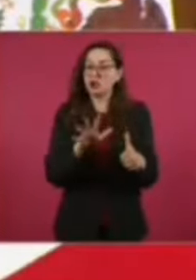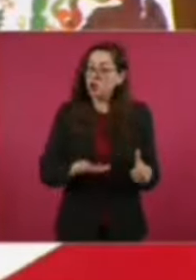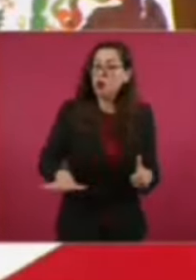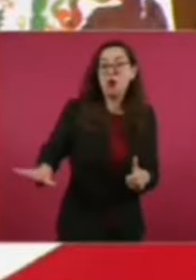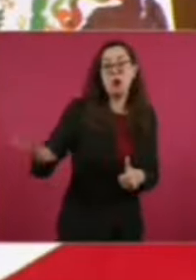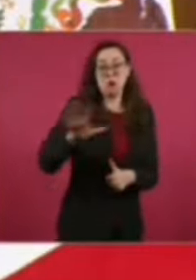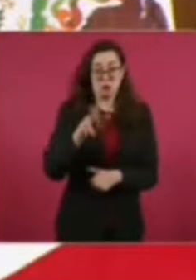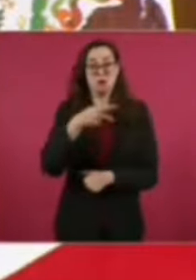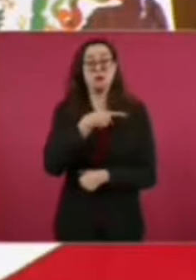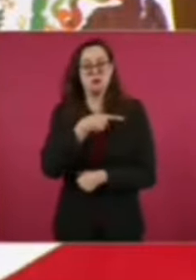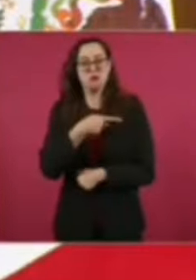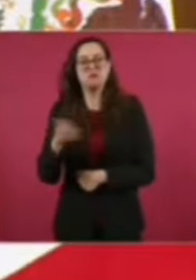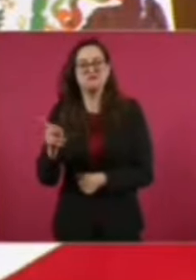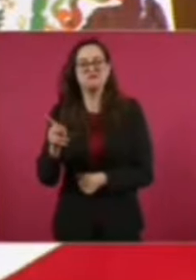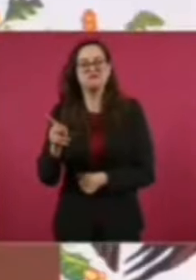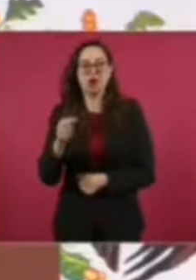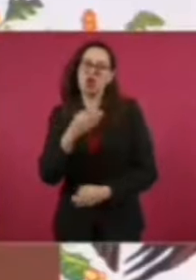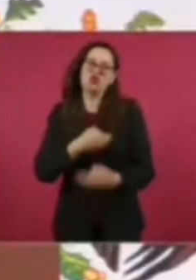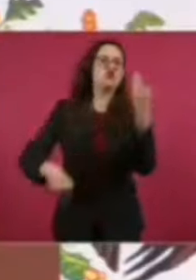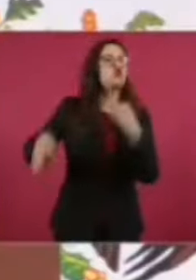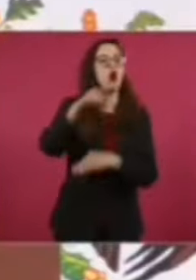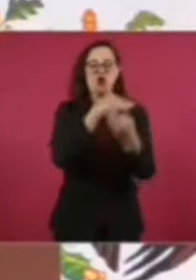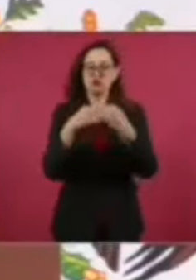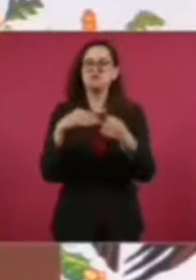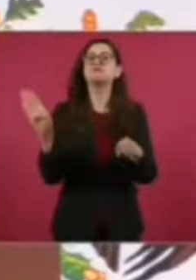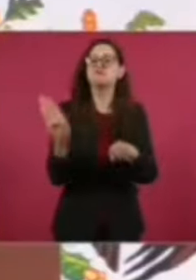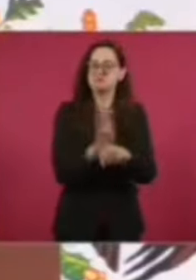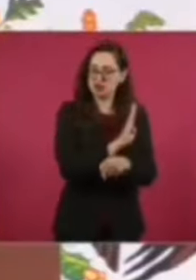de todos, primero los pobres.